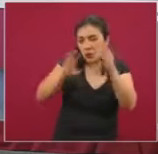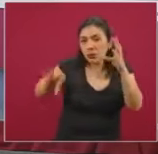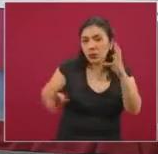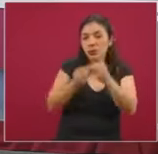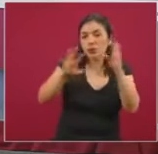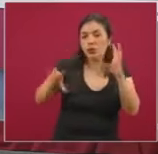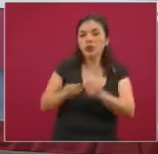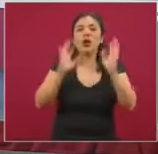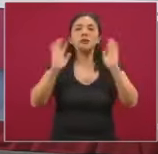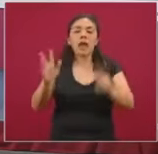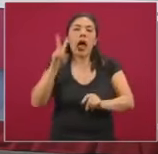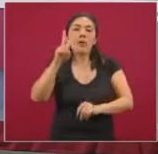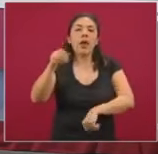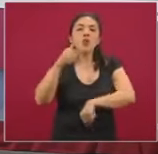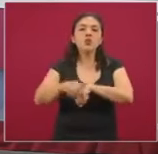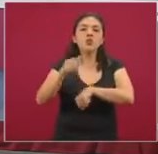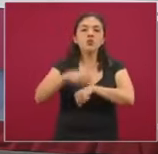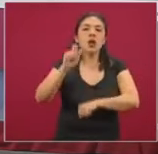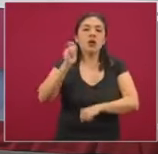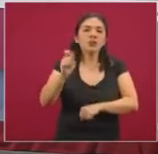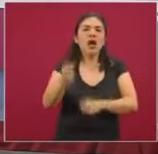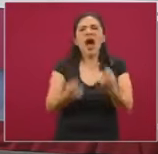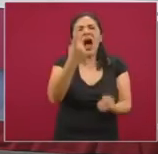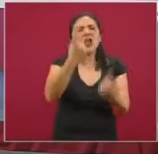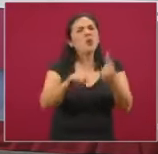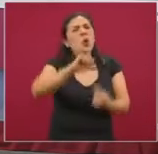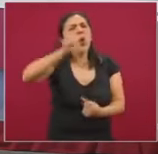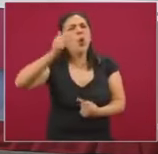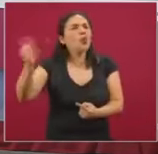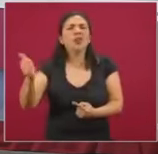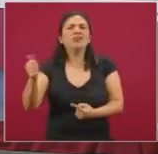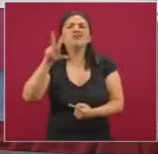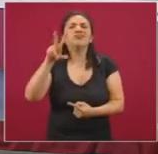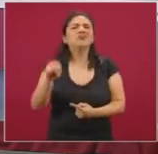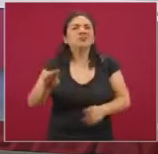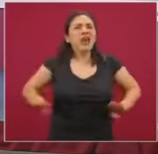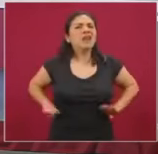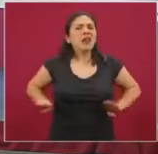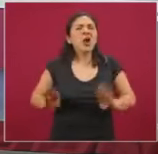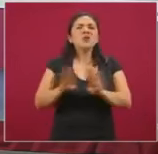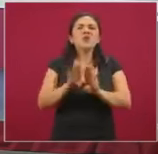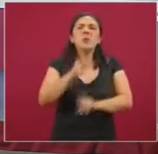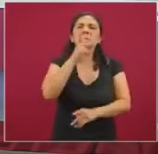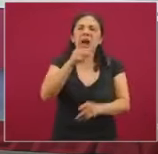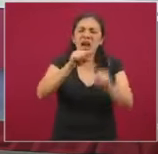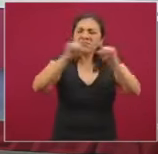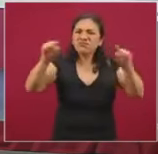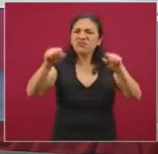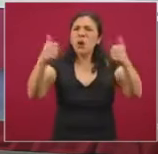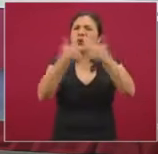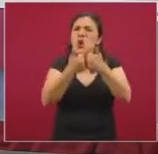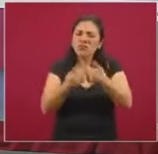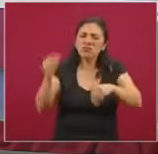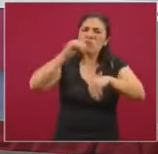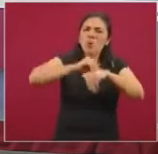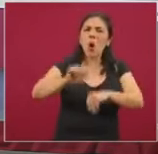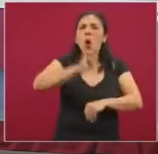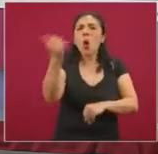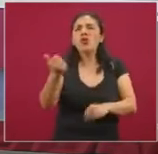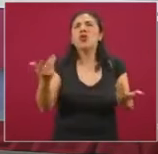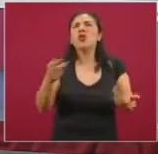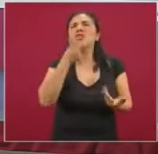así llegamos a un número, descartamos aquellas que tuvieran, donde tal vez esta palabra estaba acompañada, donde decía